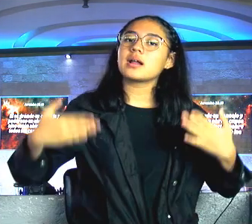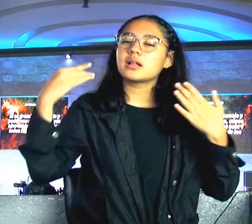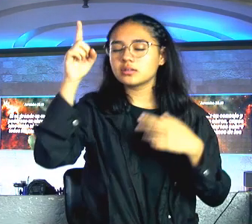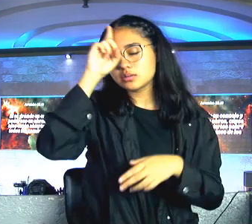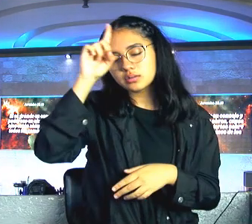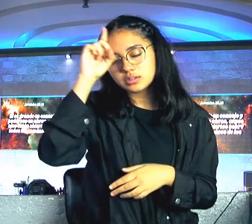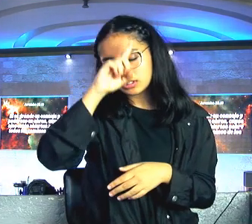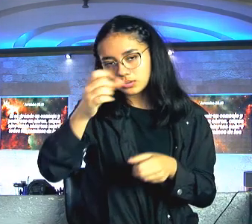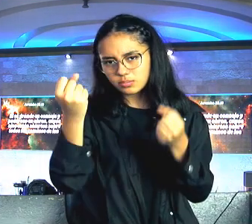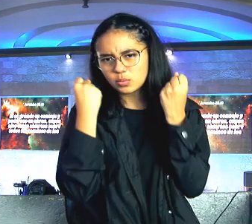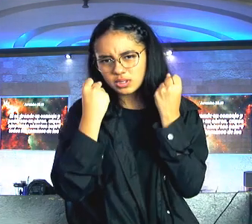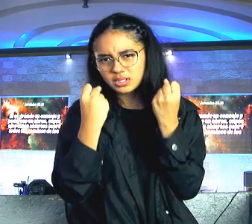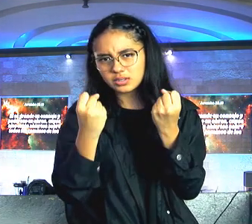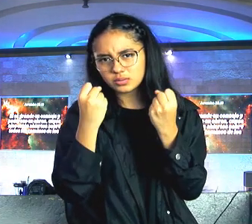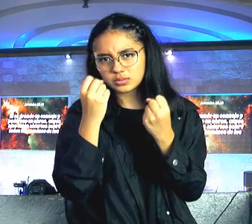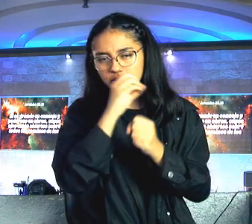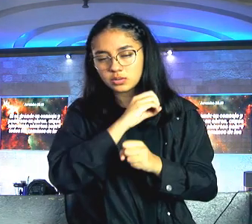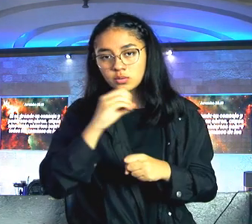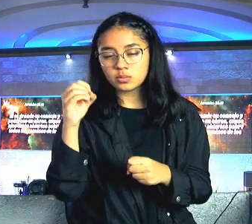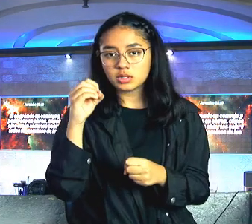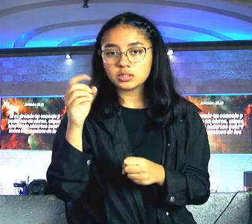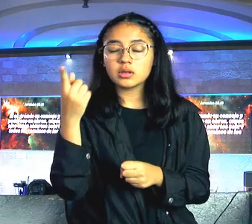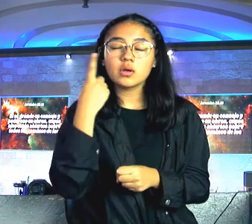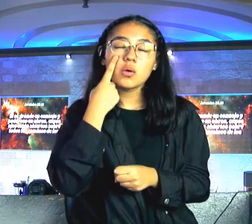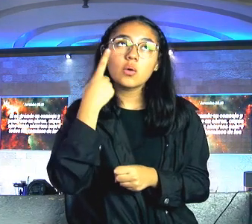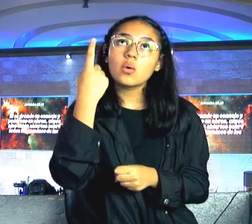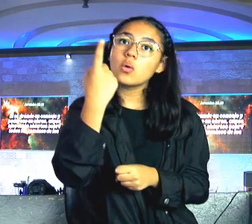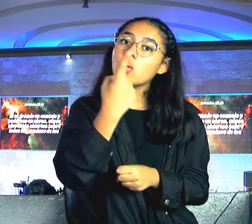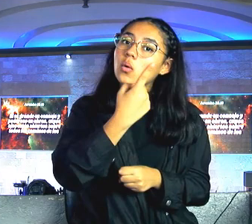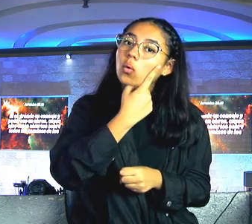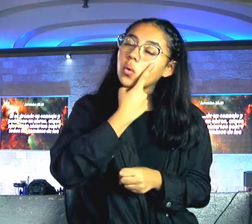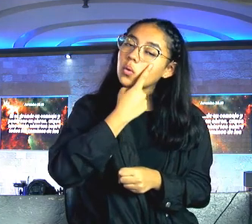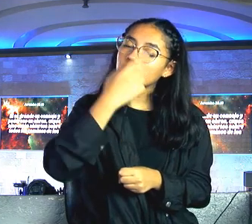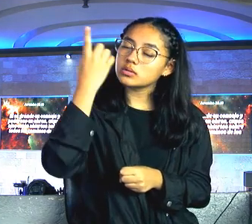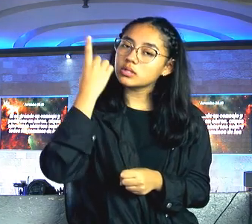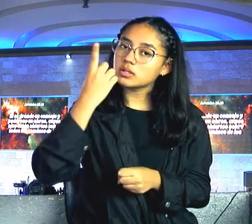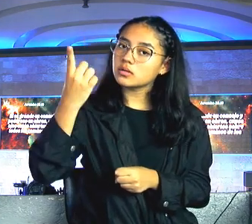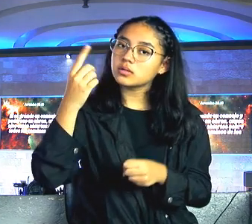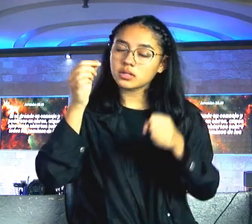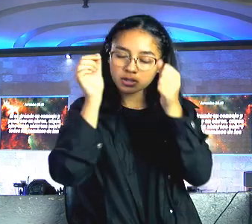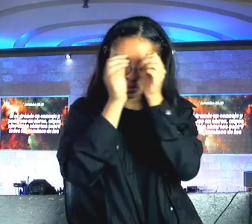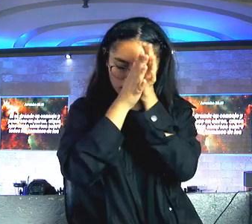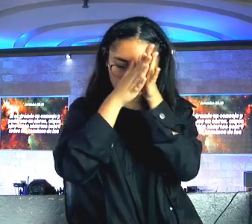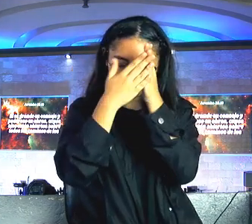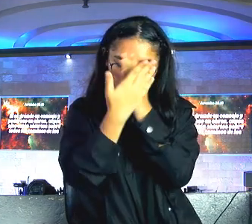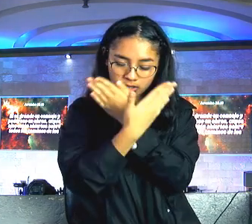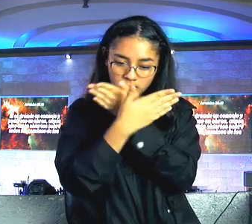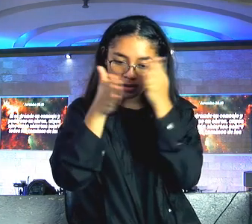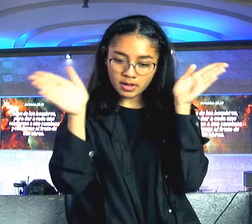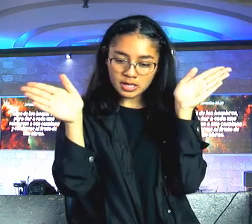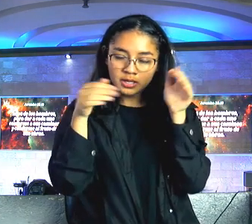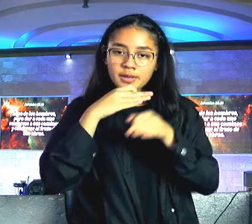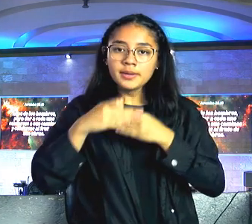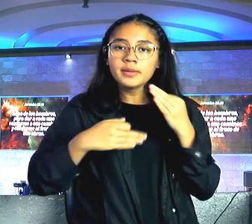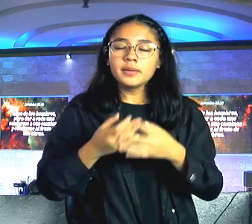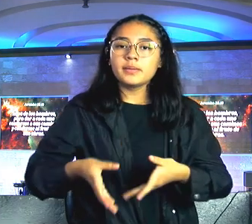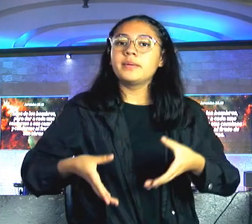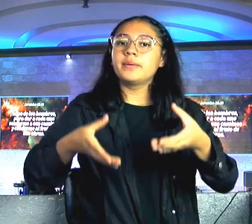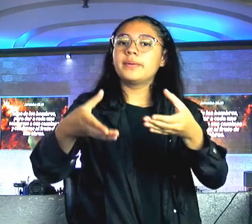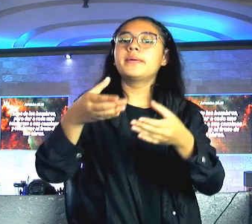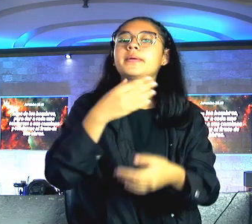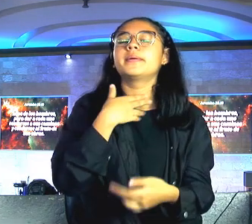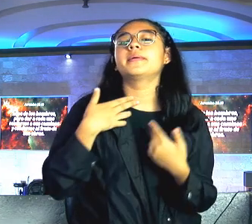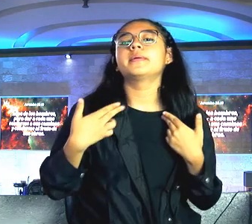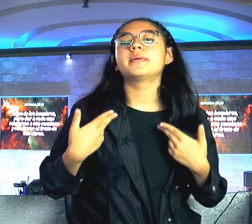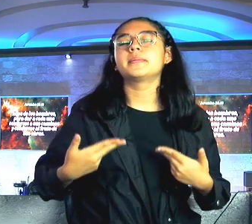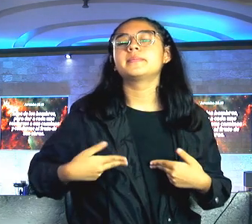poderoso en obras, cuyos ojos están abiertos sobre todos los caminos de los hijos de los hombres, para dar a cada